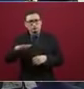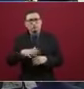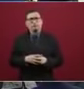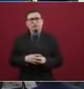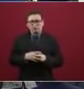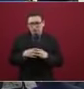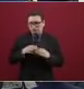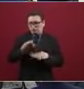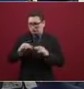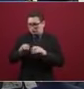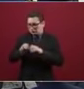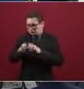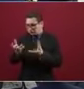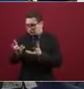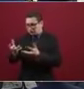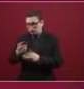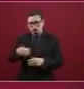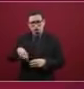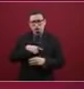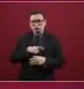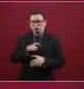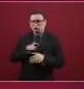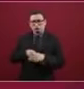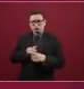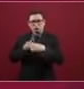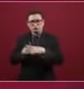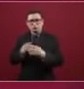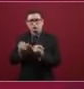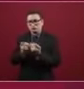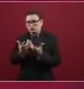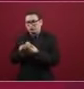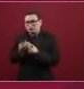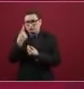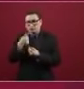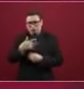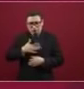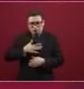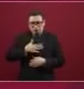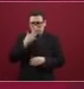han iniciado, pues para hacer la parte que ya le